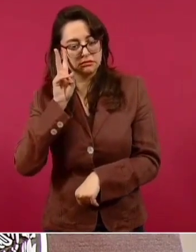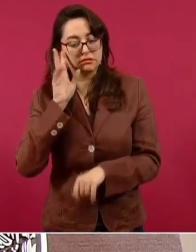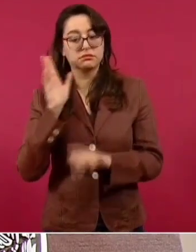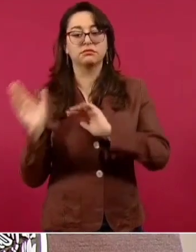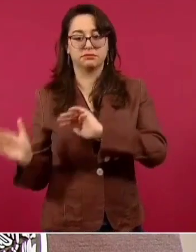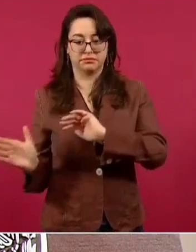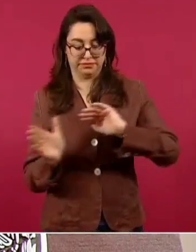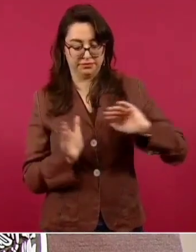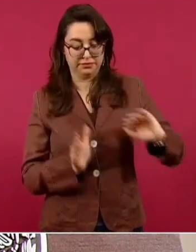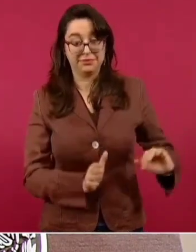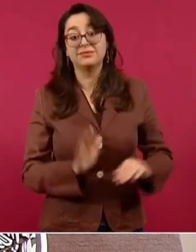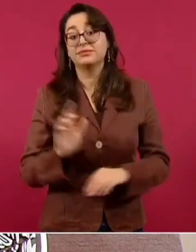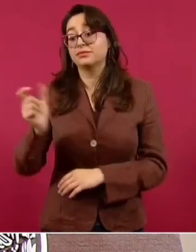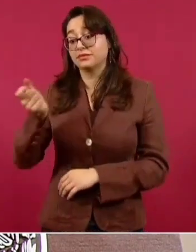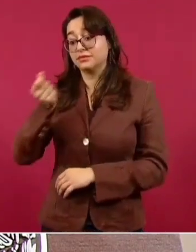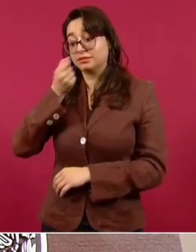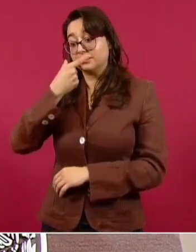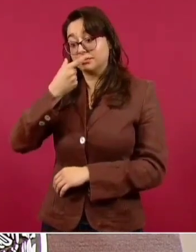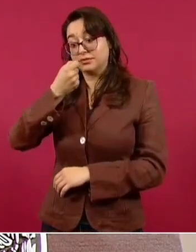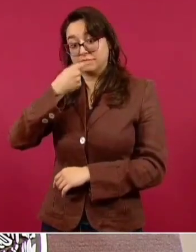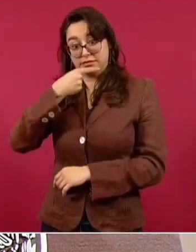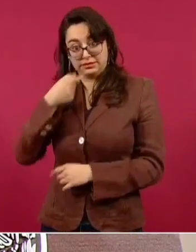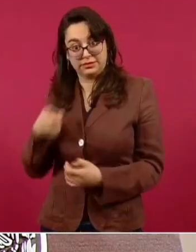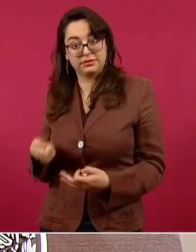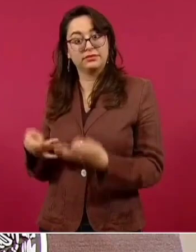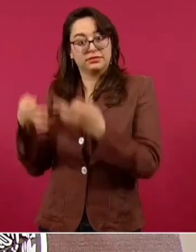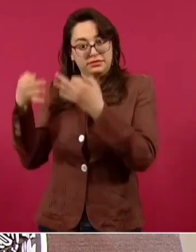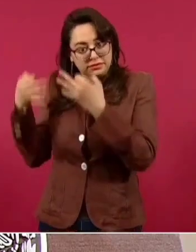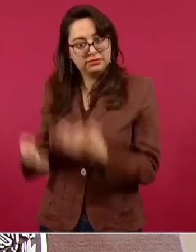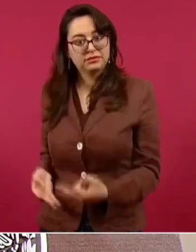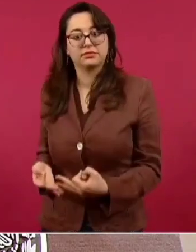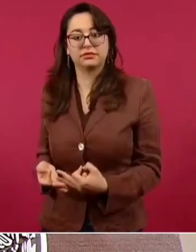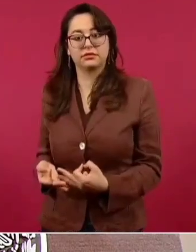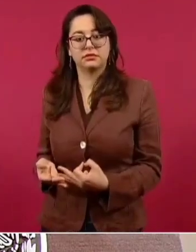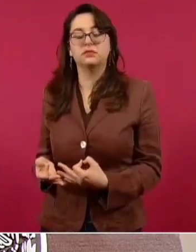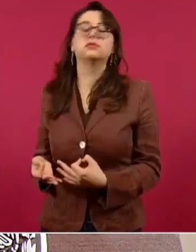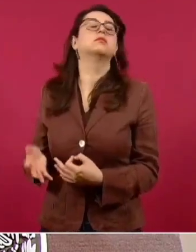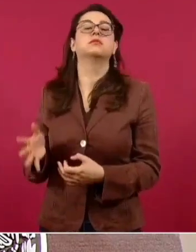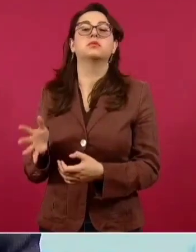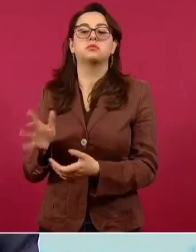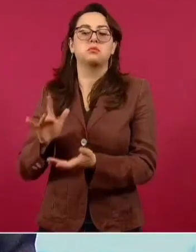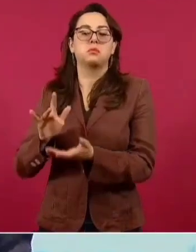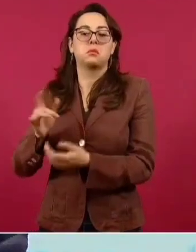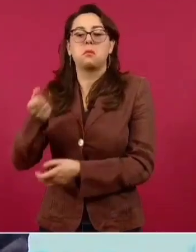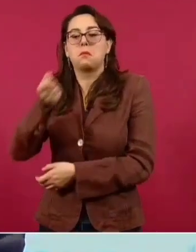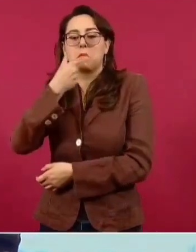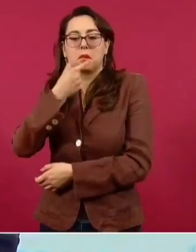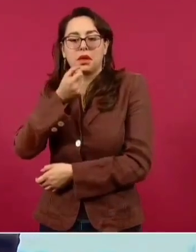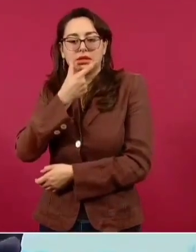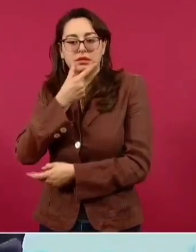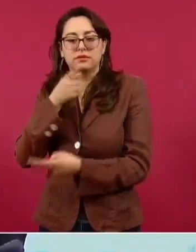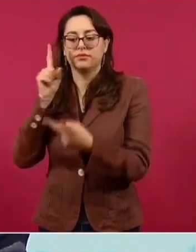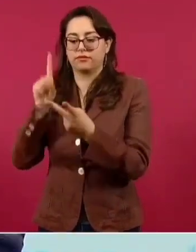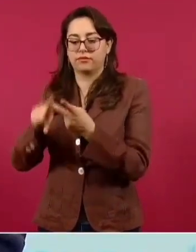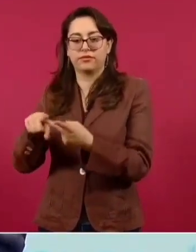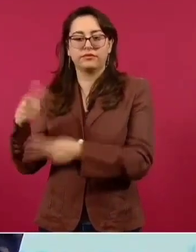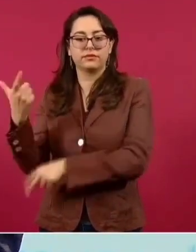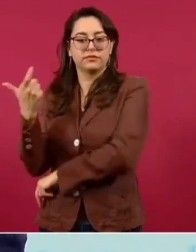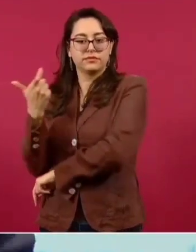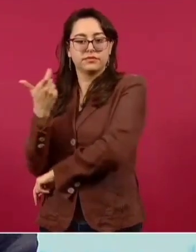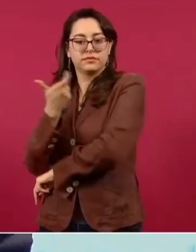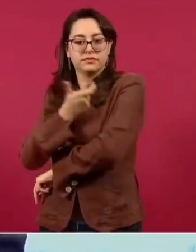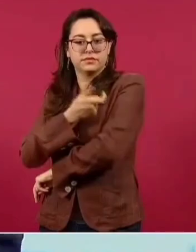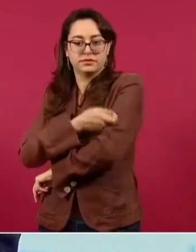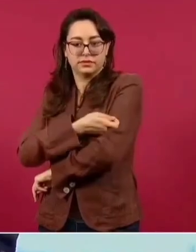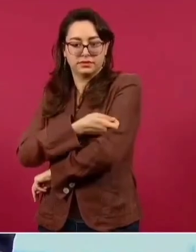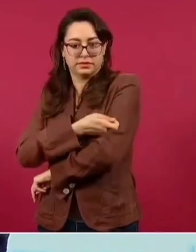son principalmente en forma oral, es decir, en forma de pastillas y también en forma inyectada, como ya dije, como una sustancia en ampolletas